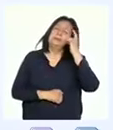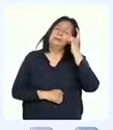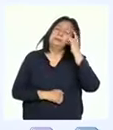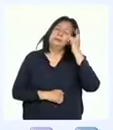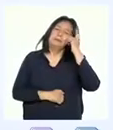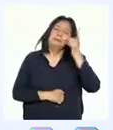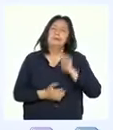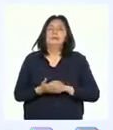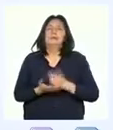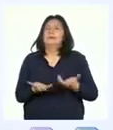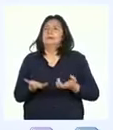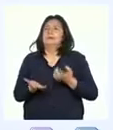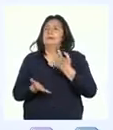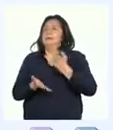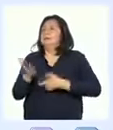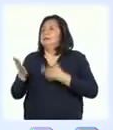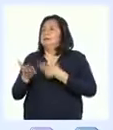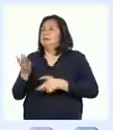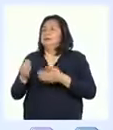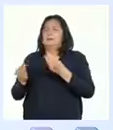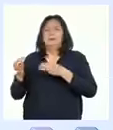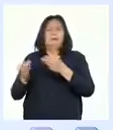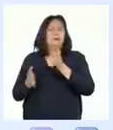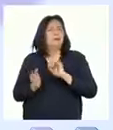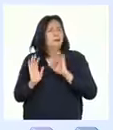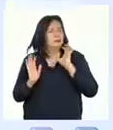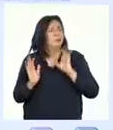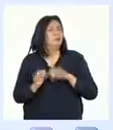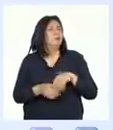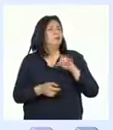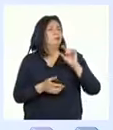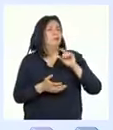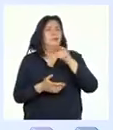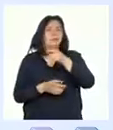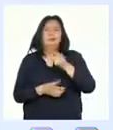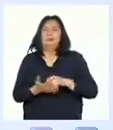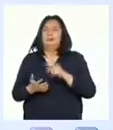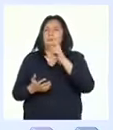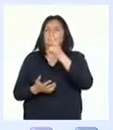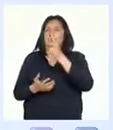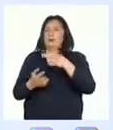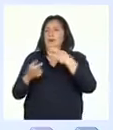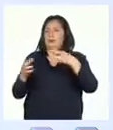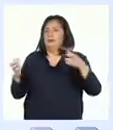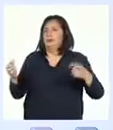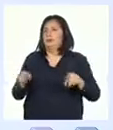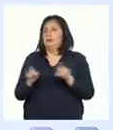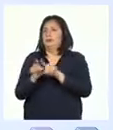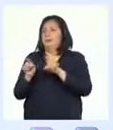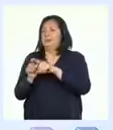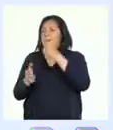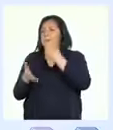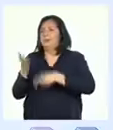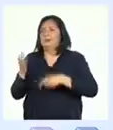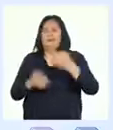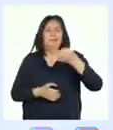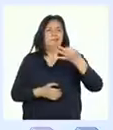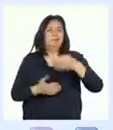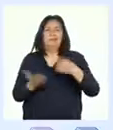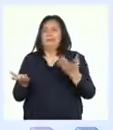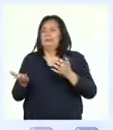pensemos en las ofertas del mercado. Imagina que tienes 2 productos con el mismo precio, calidad